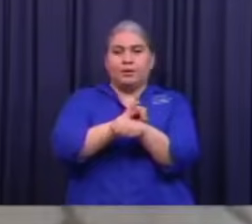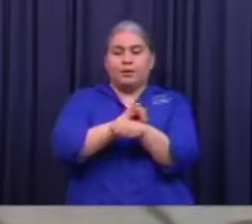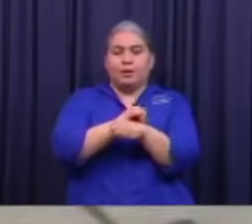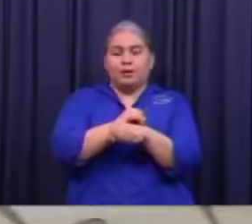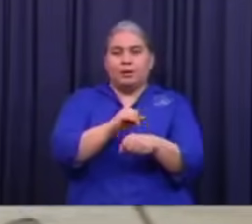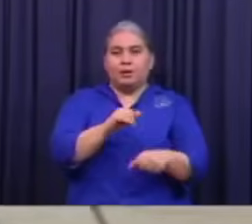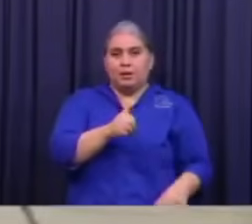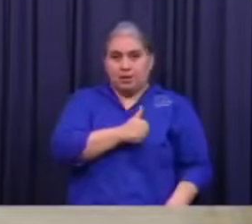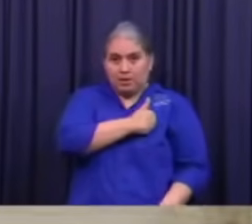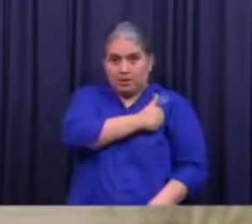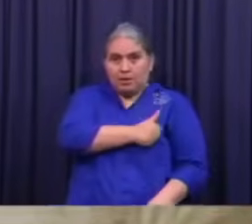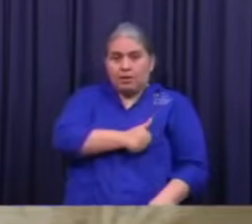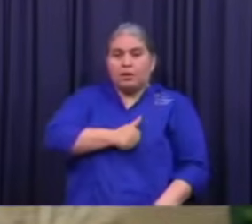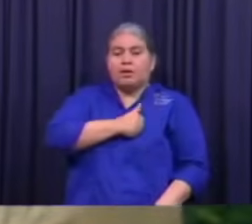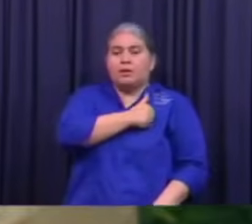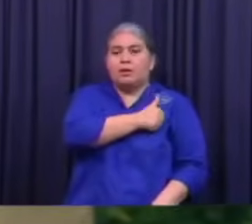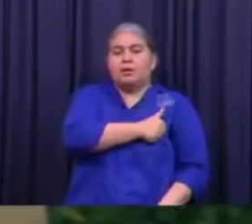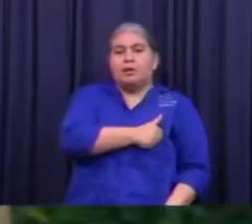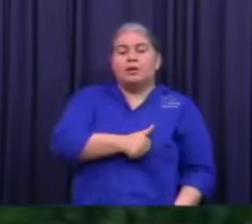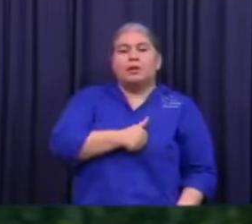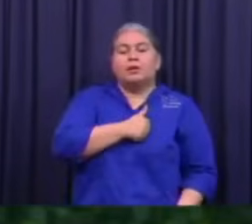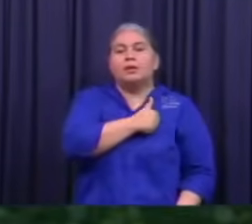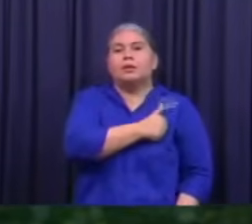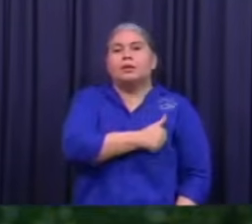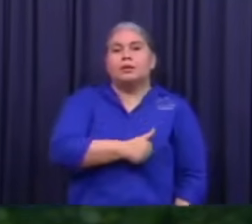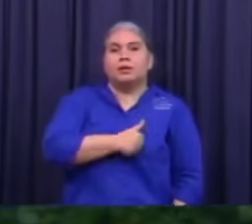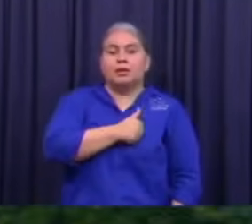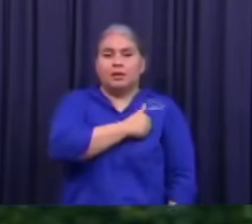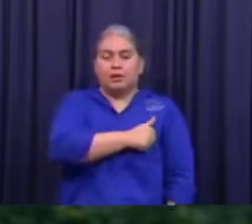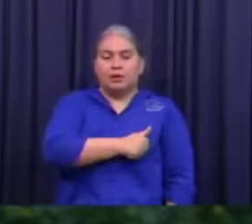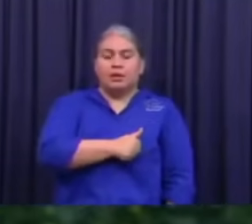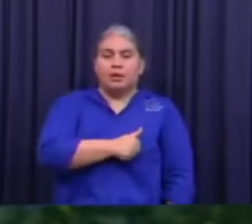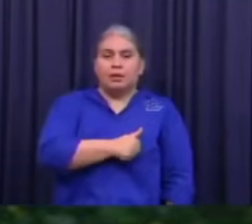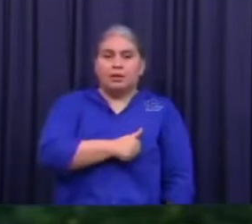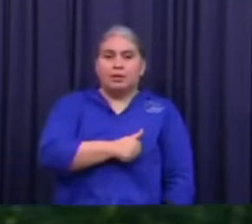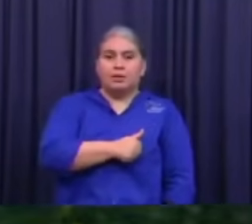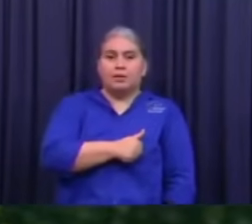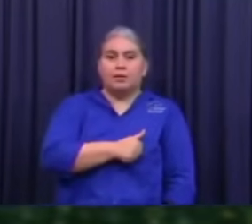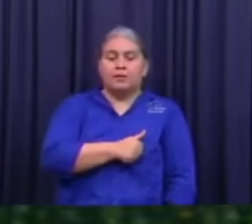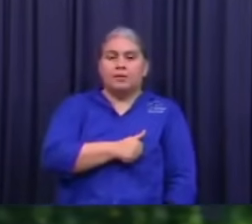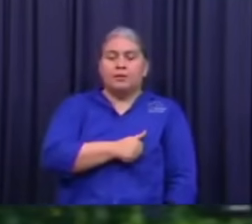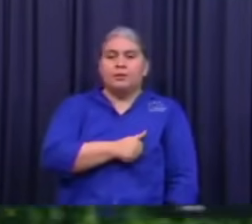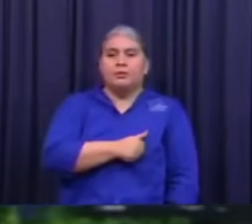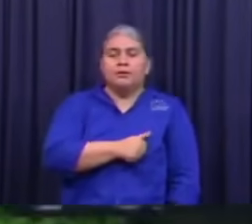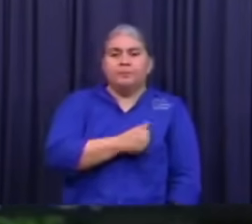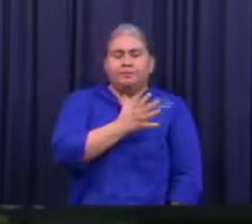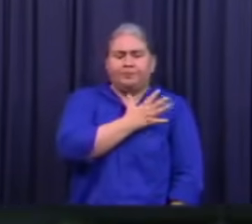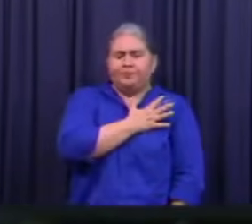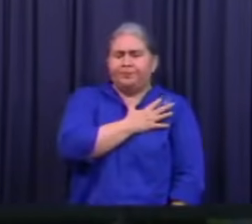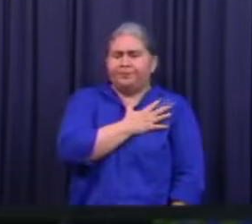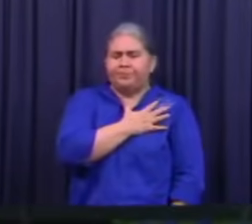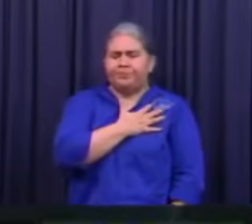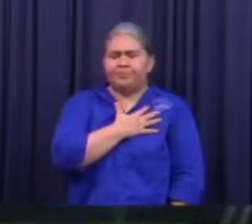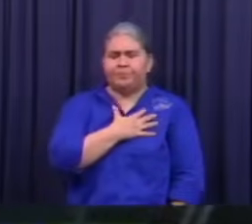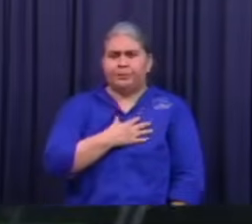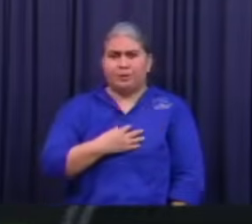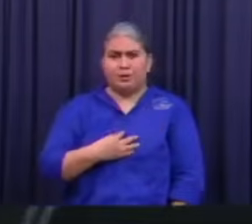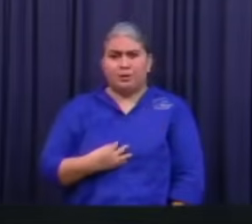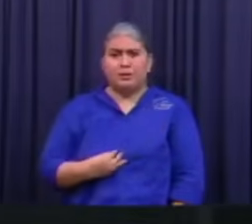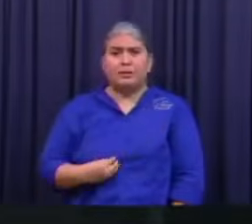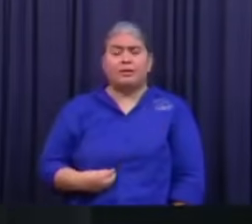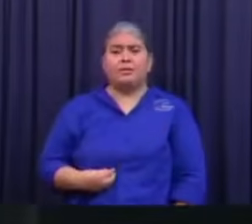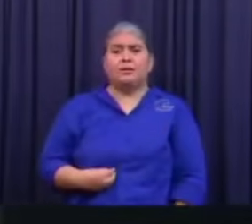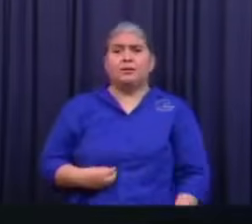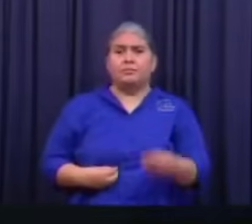deberíamos de tener es llorar es estar tristes